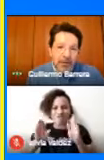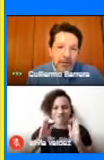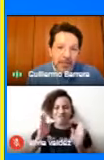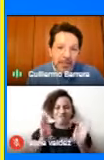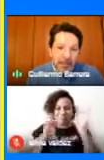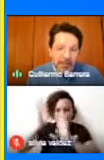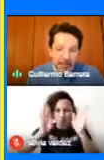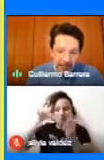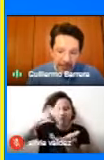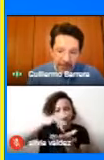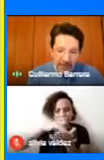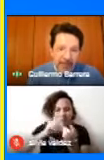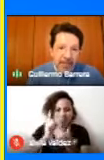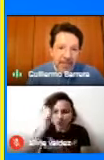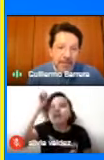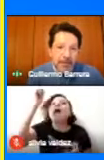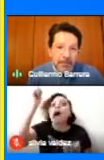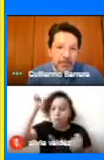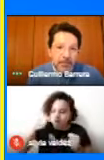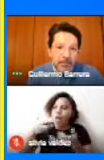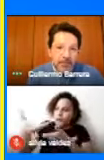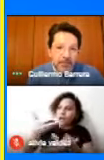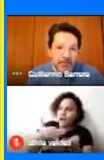interactuar políticamente frente al Estado.